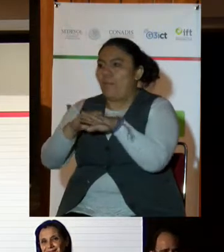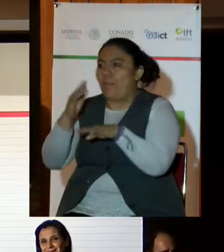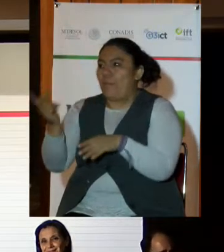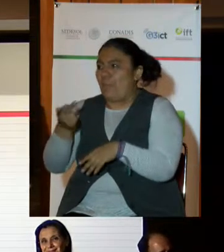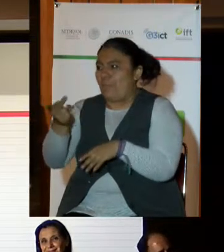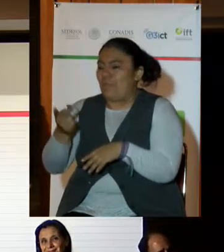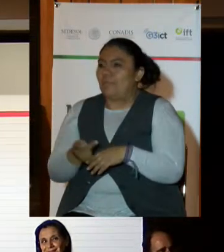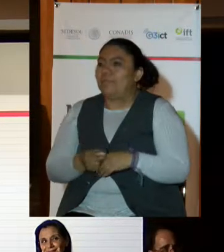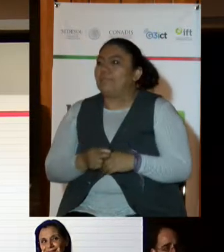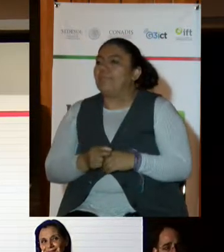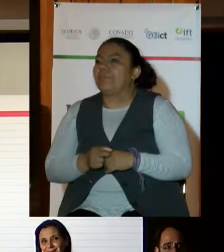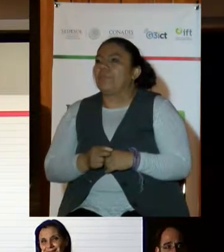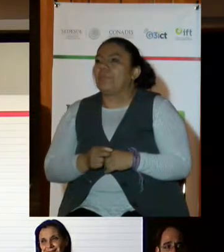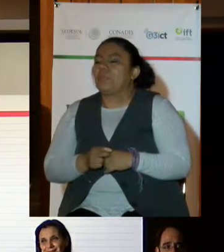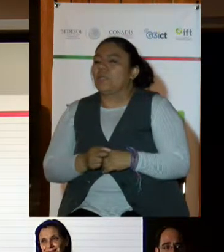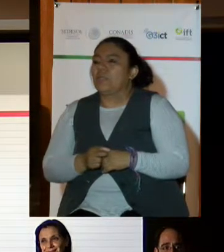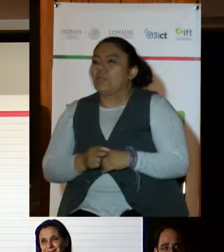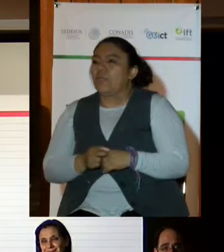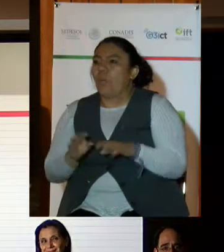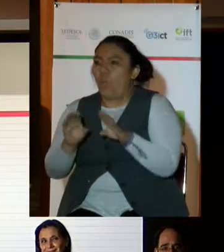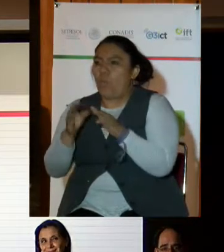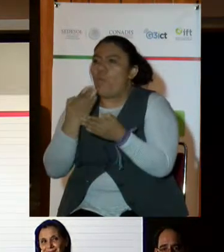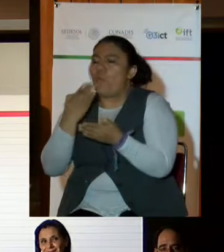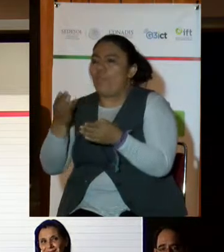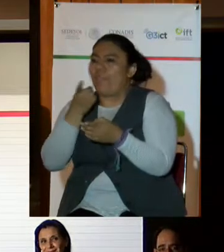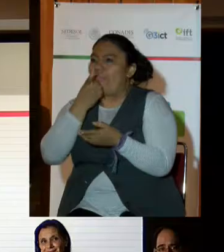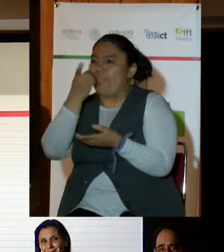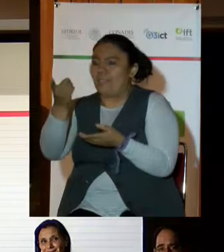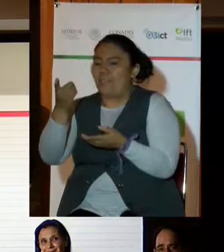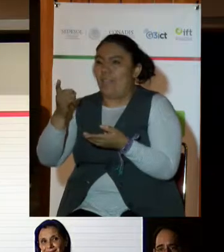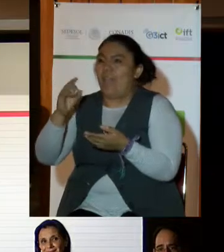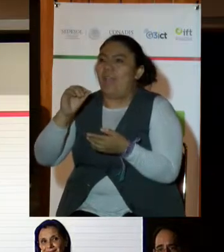mucha falta que piensen en nosotros. Eso es todo.